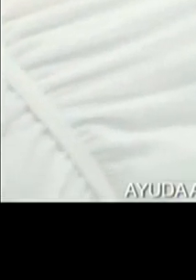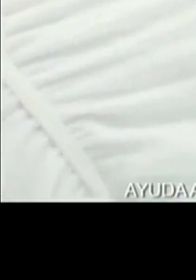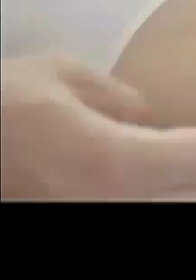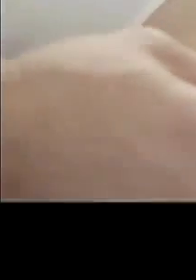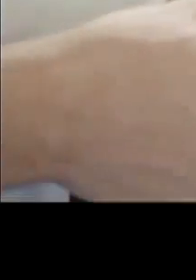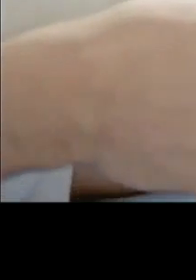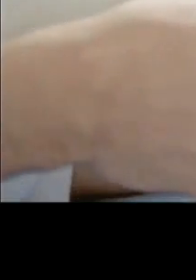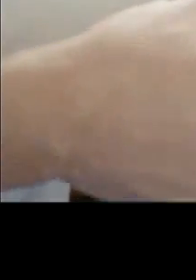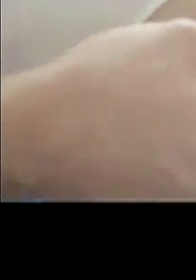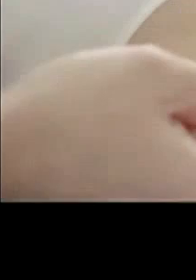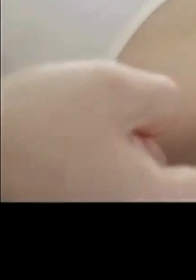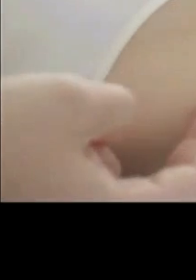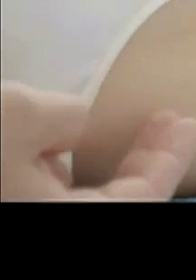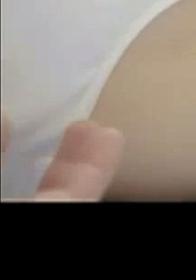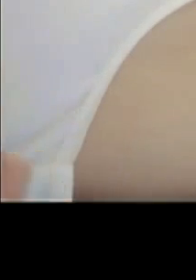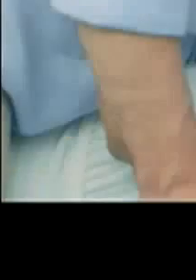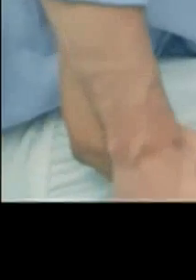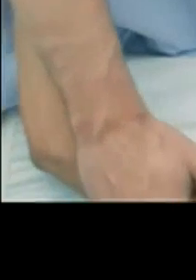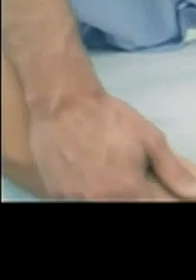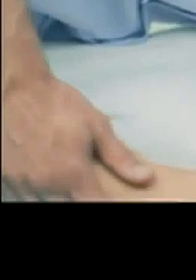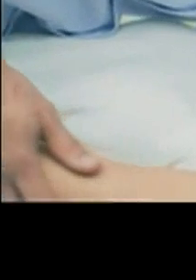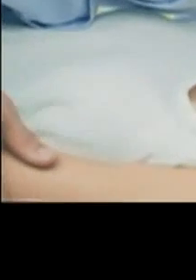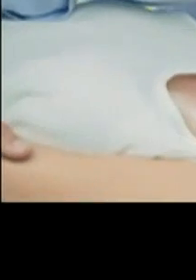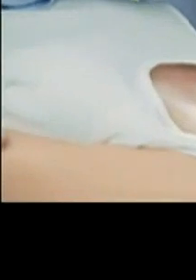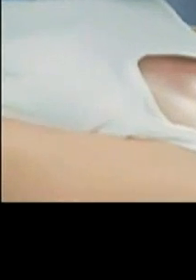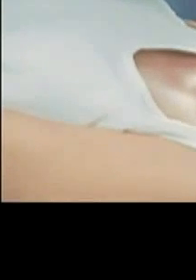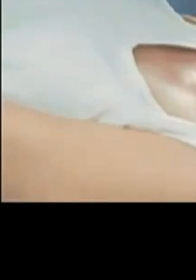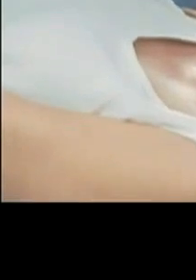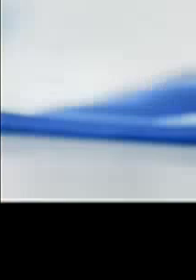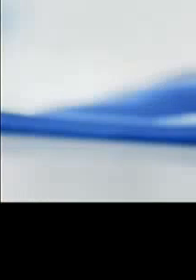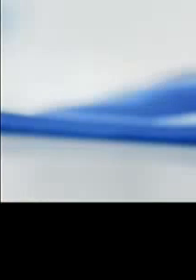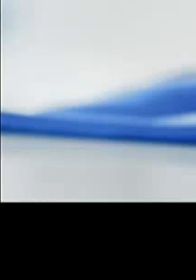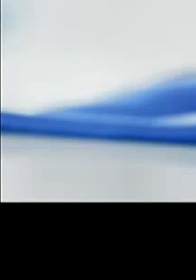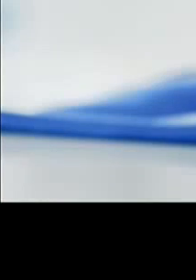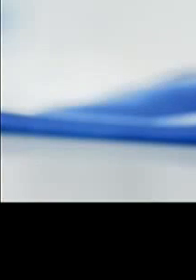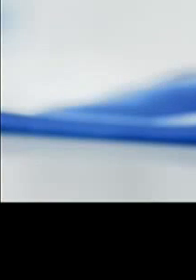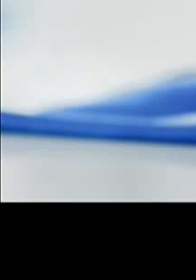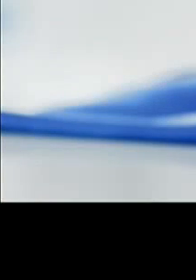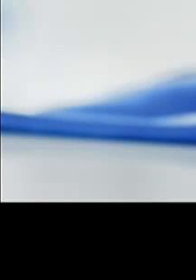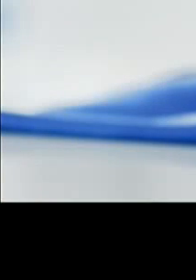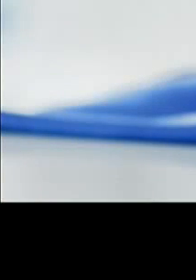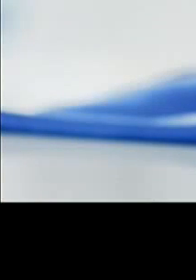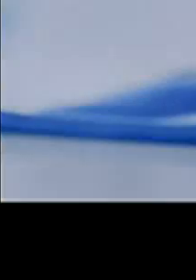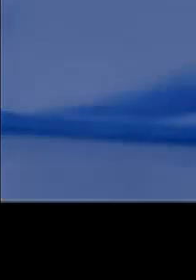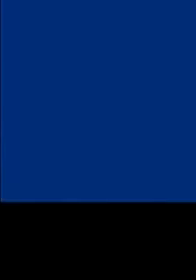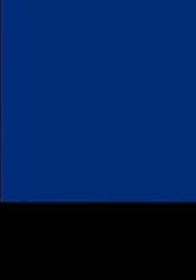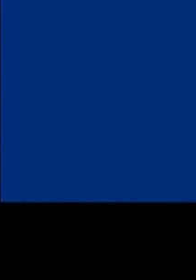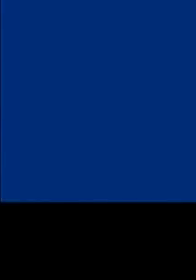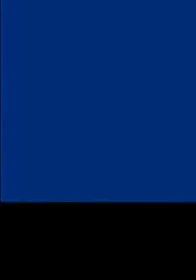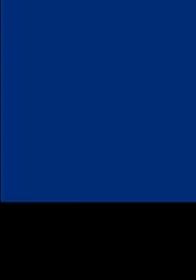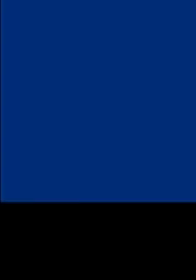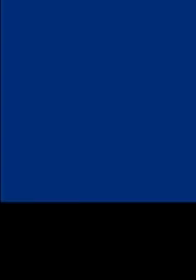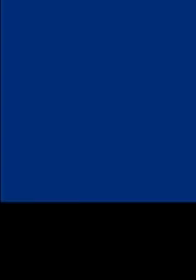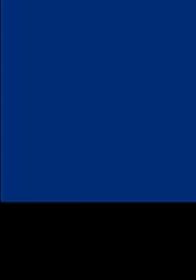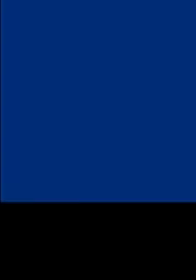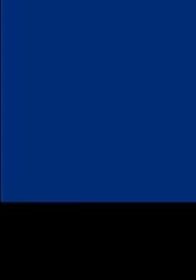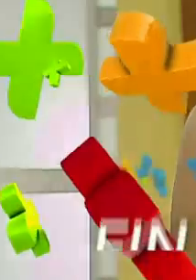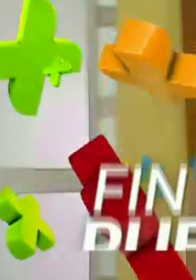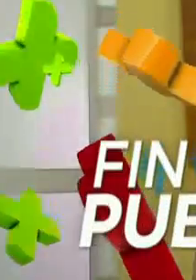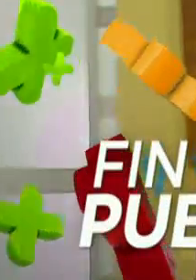Recuperar tu tono natural nunca se sintió tan suave. Nuevo aclarado efecto satín de